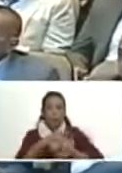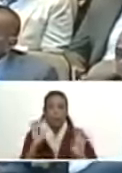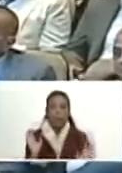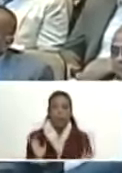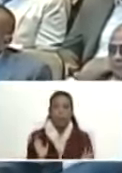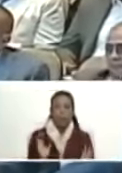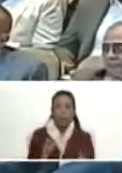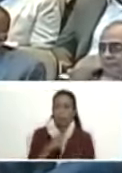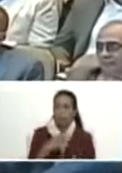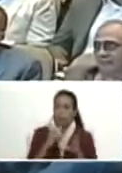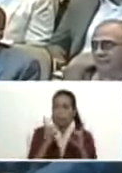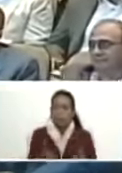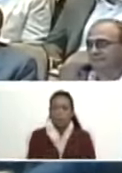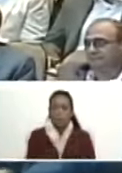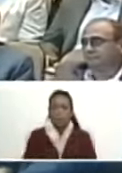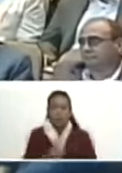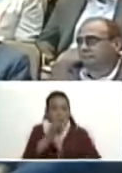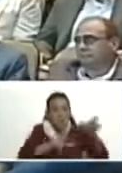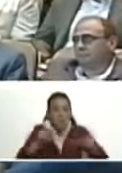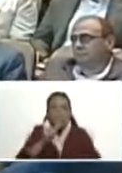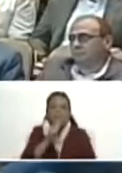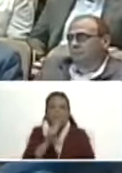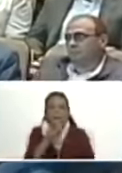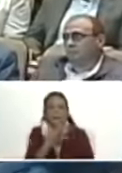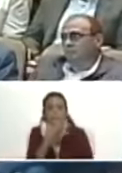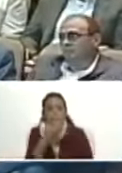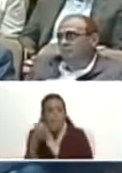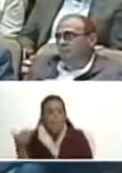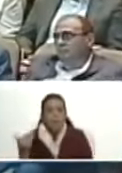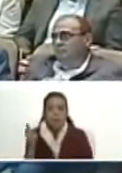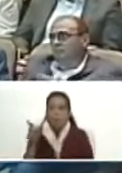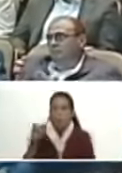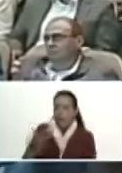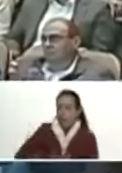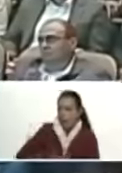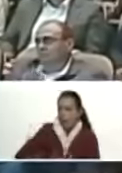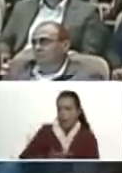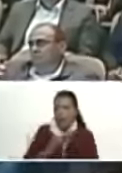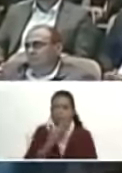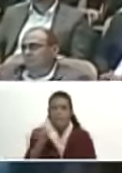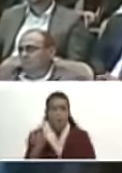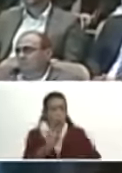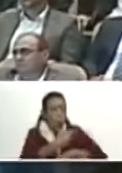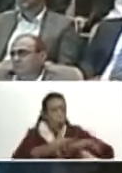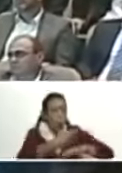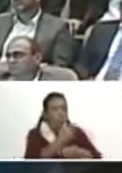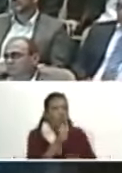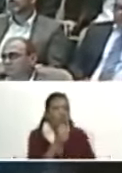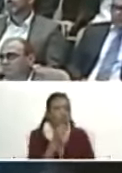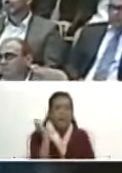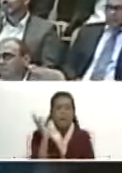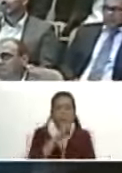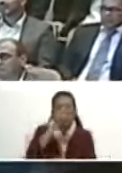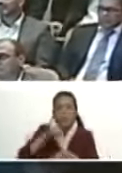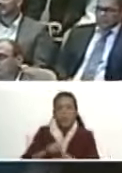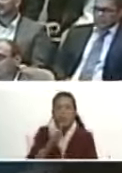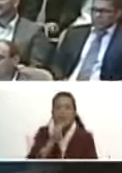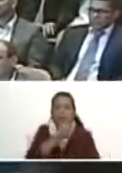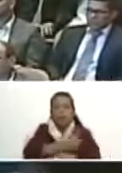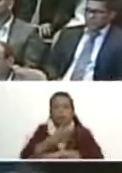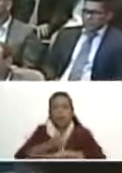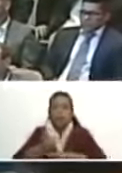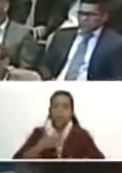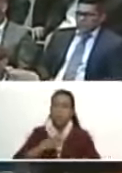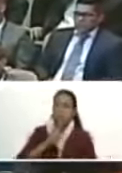Maizanta, para que elija bien su alcalde, su alcaldesa, y para que elija muy bien su Asamblea Nacional, sin